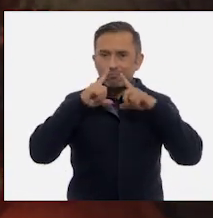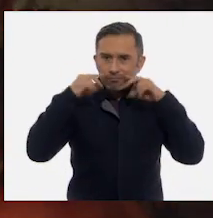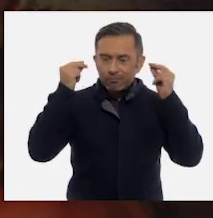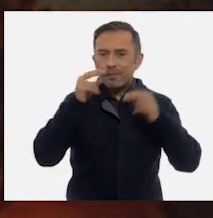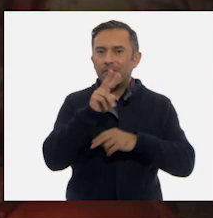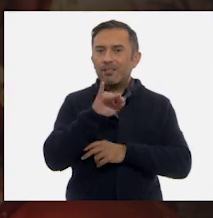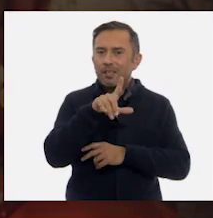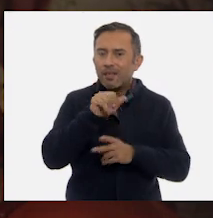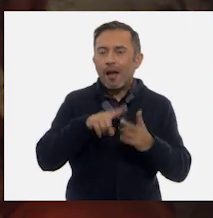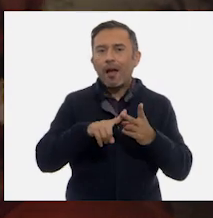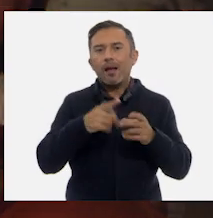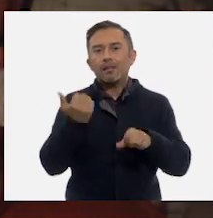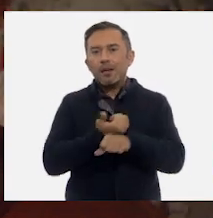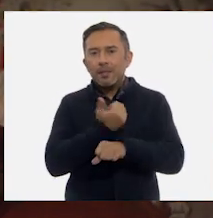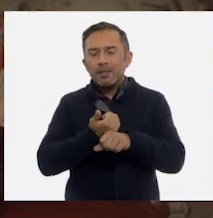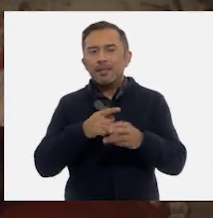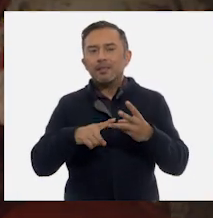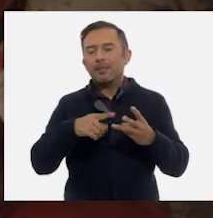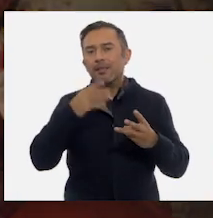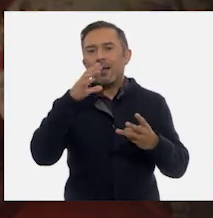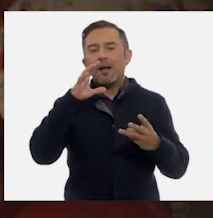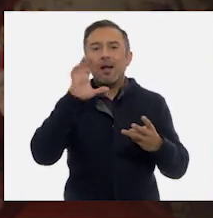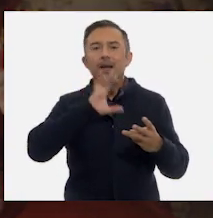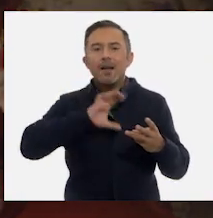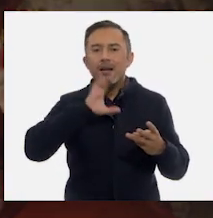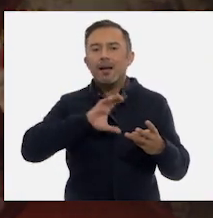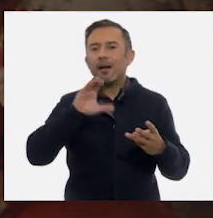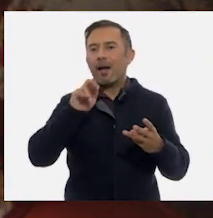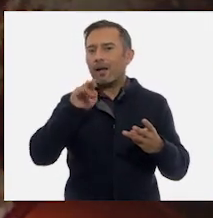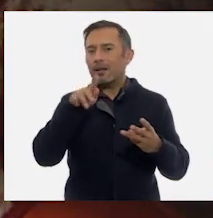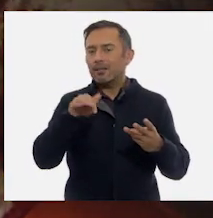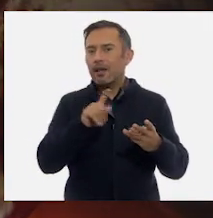carrancistas. Aunque las soldaderas de los ejércitos